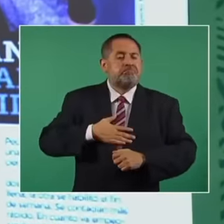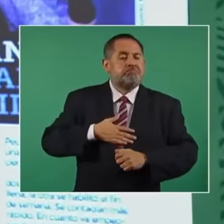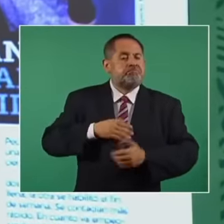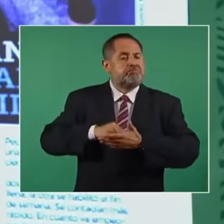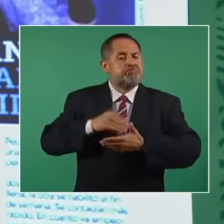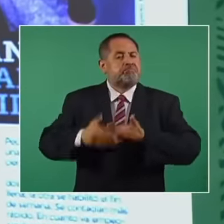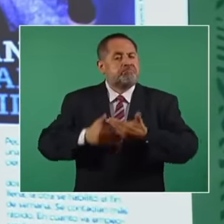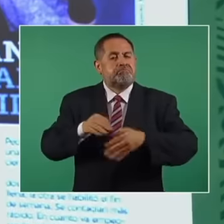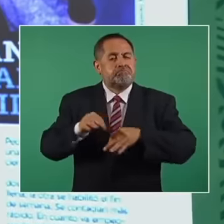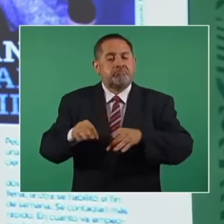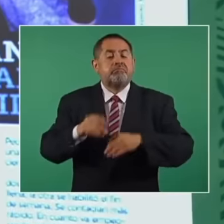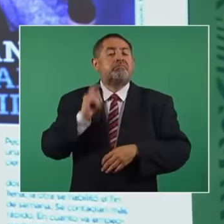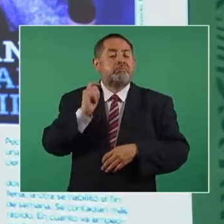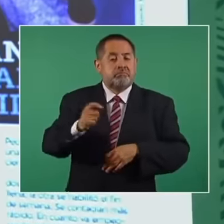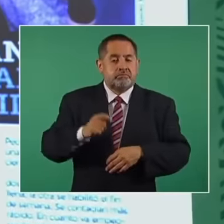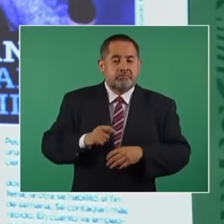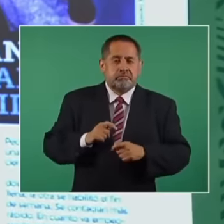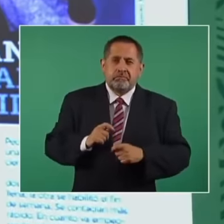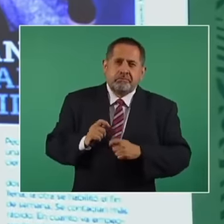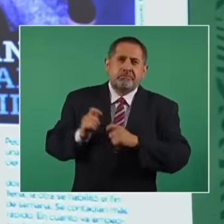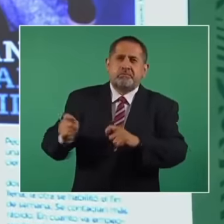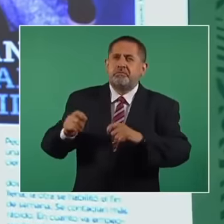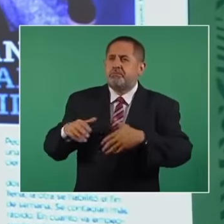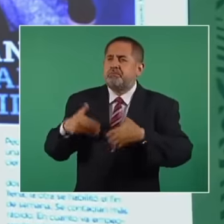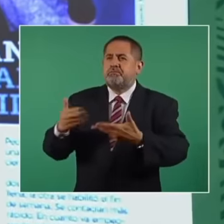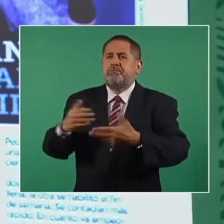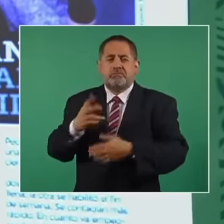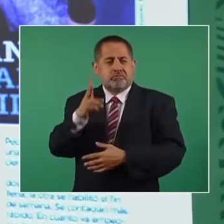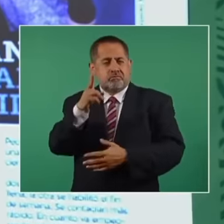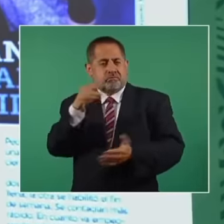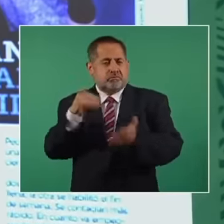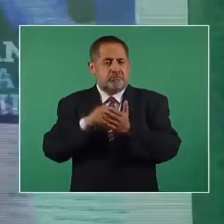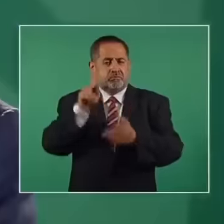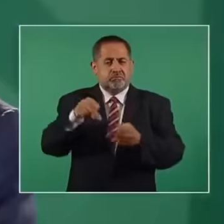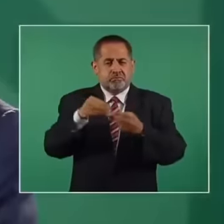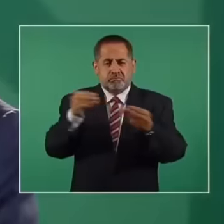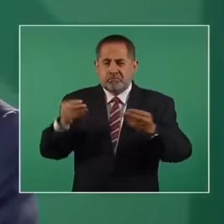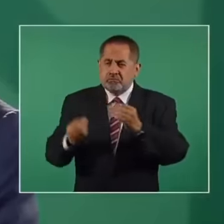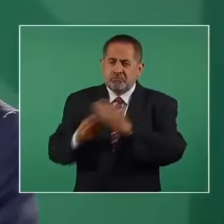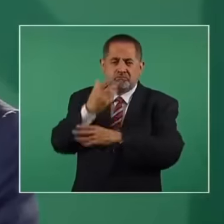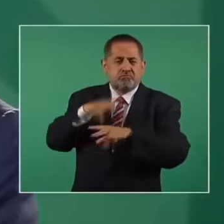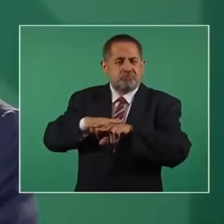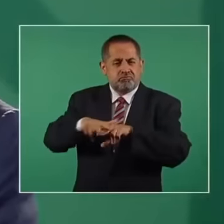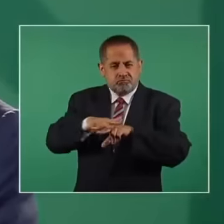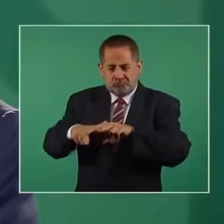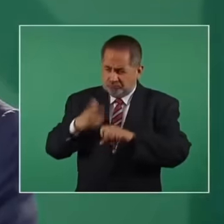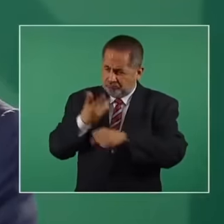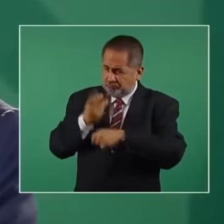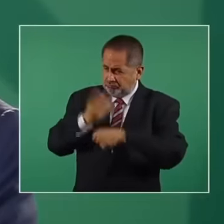de que voy a entregar como 2,000 kilómetros de vías férreas